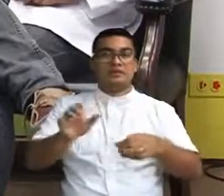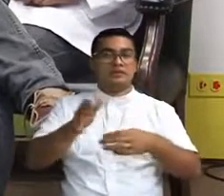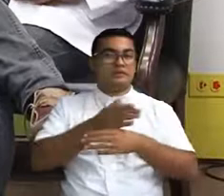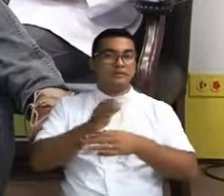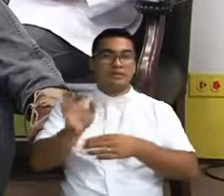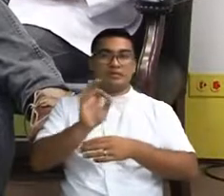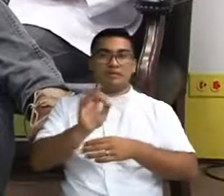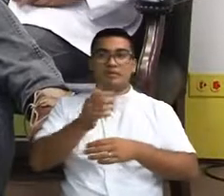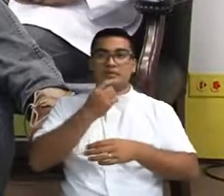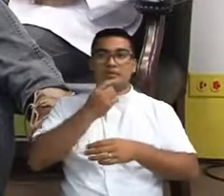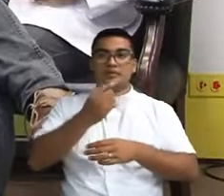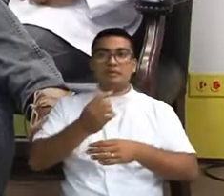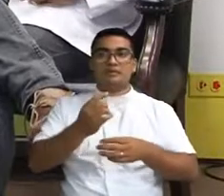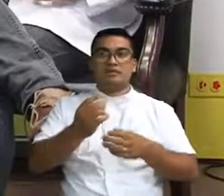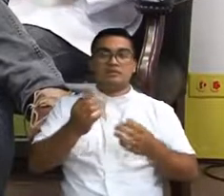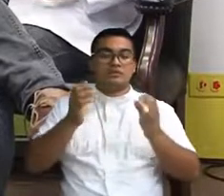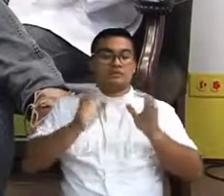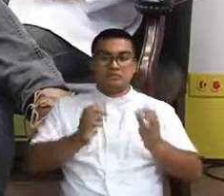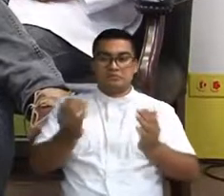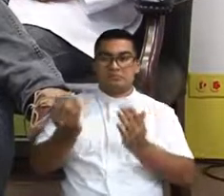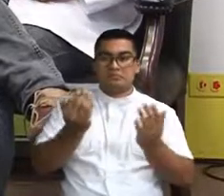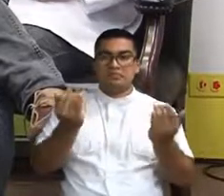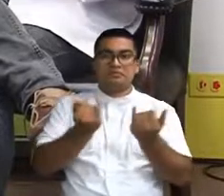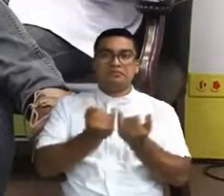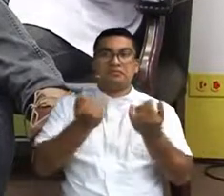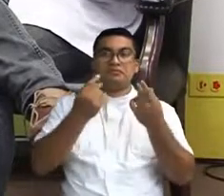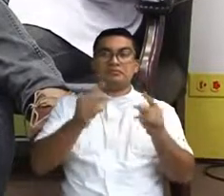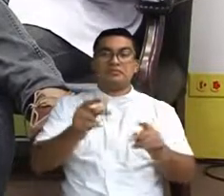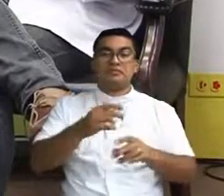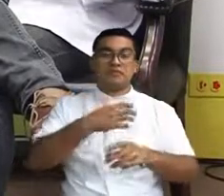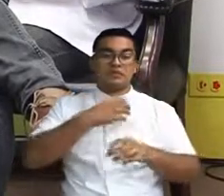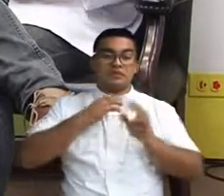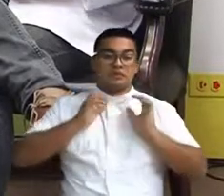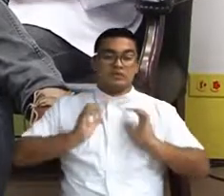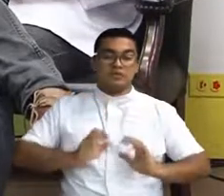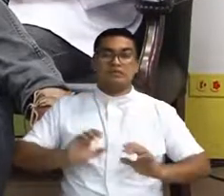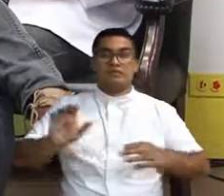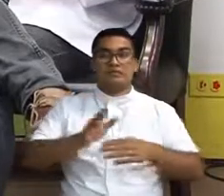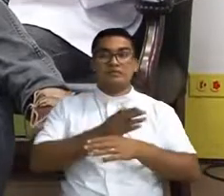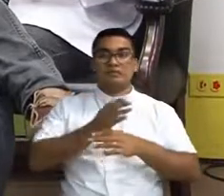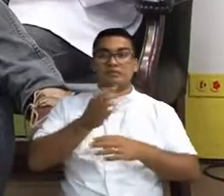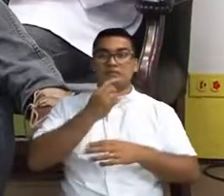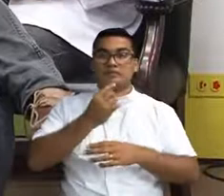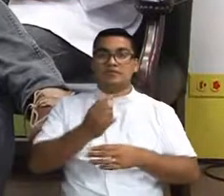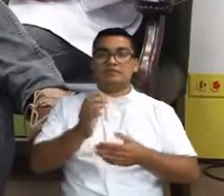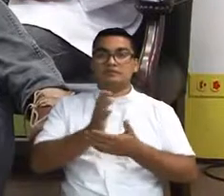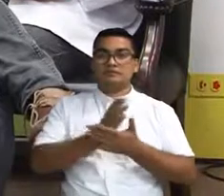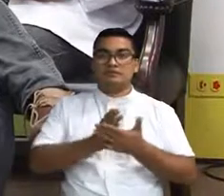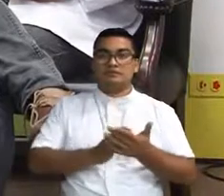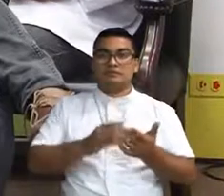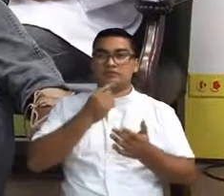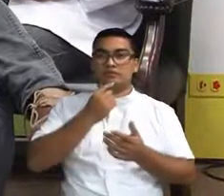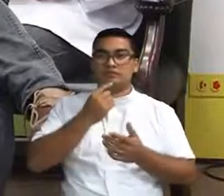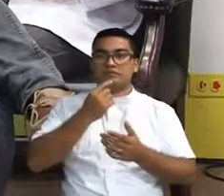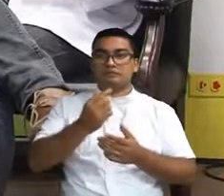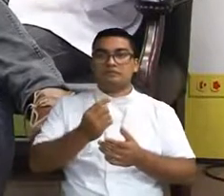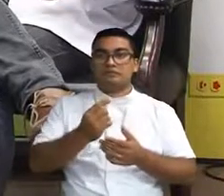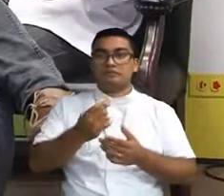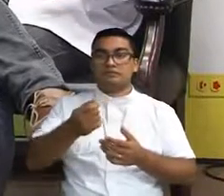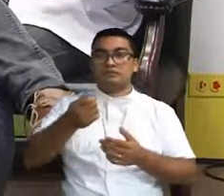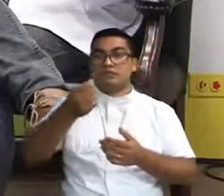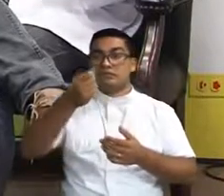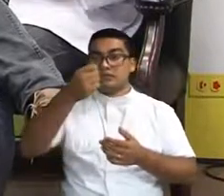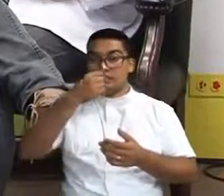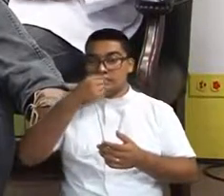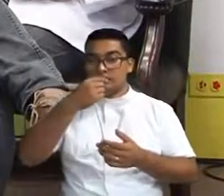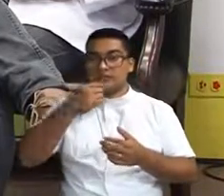diferente. Somos similares en cuerpo, pero en organismo, en la parte interna es diferente. Y en alguno de los casos, un medicamento, qué sé